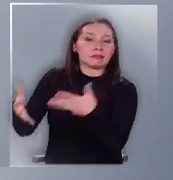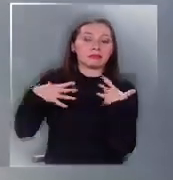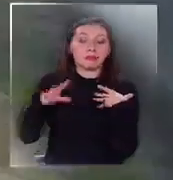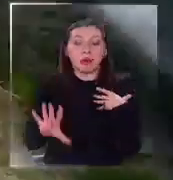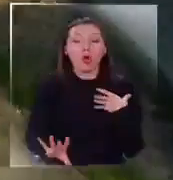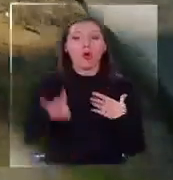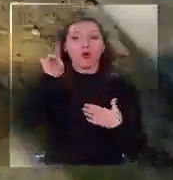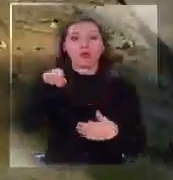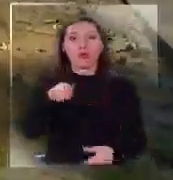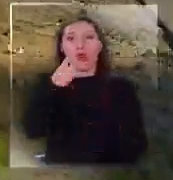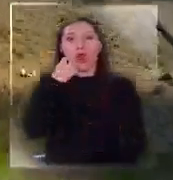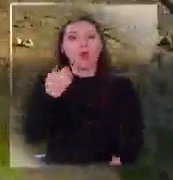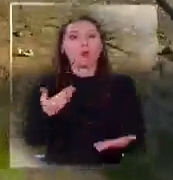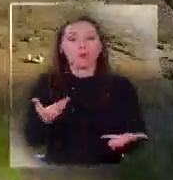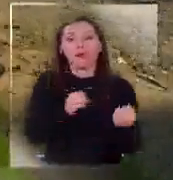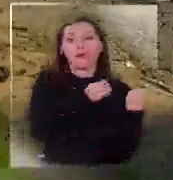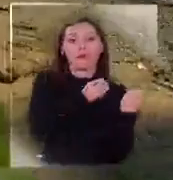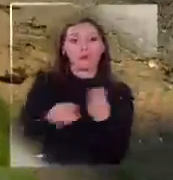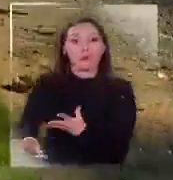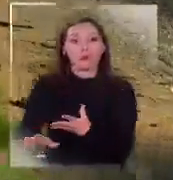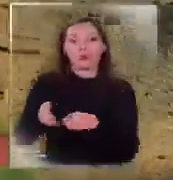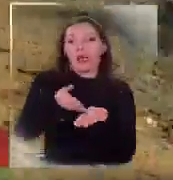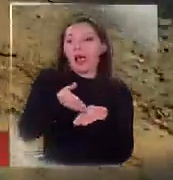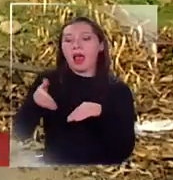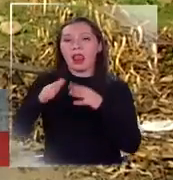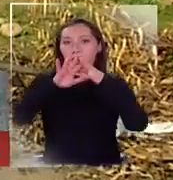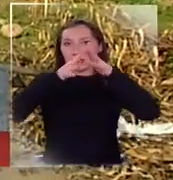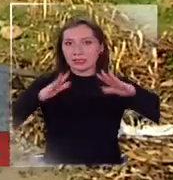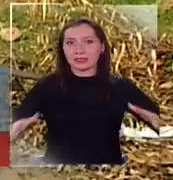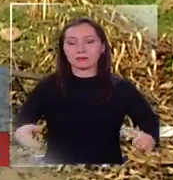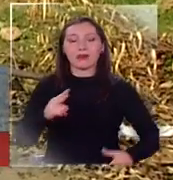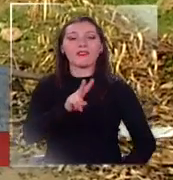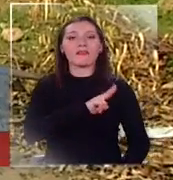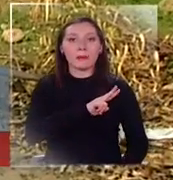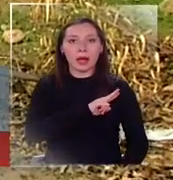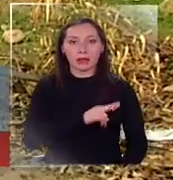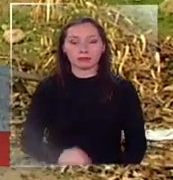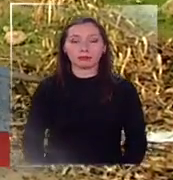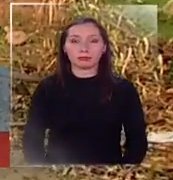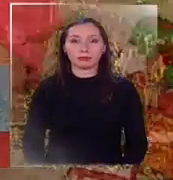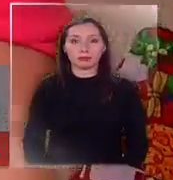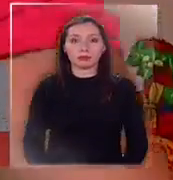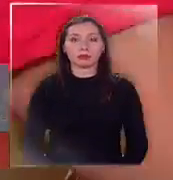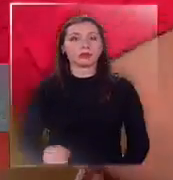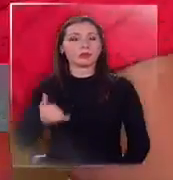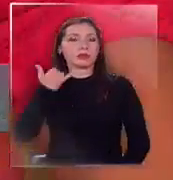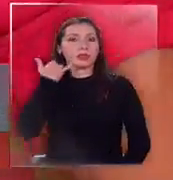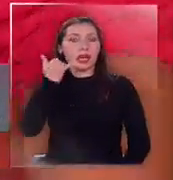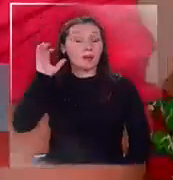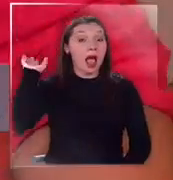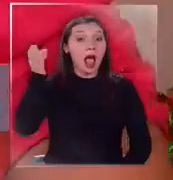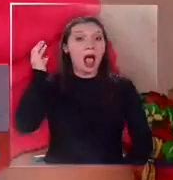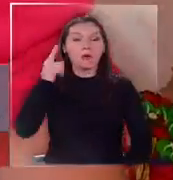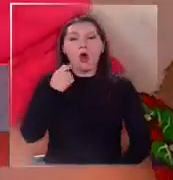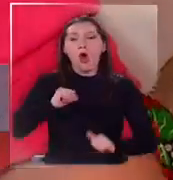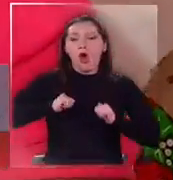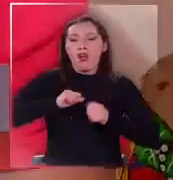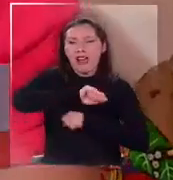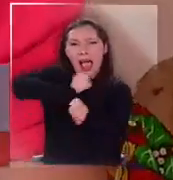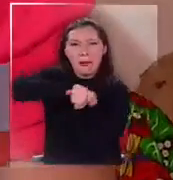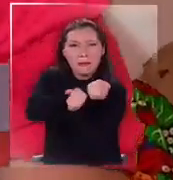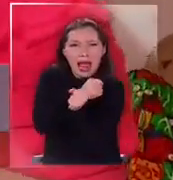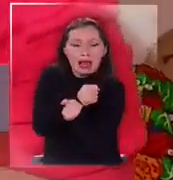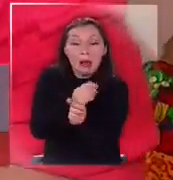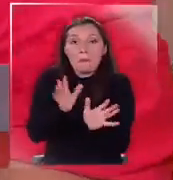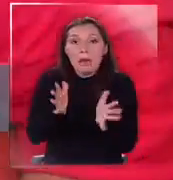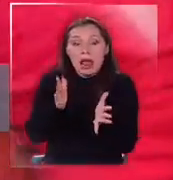encontrado este hombre abandonado en la Ladera de un cerro de Valparaíso en la ambulancia que hay un joven amarrado ahí parece que está